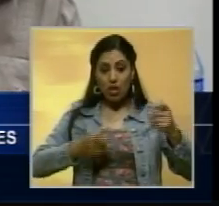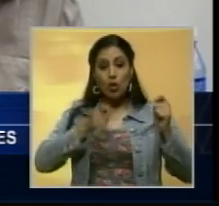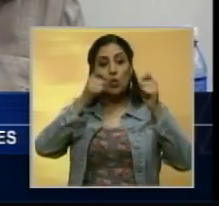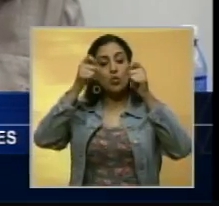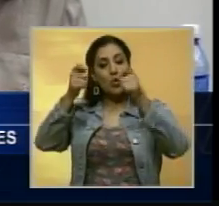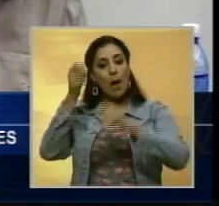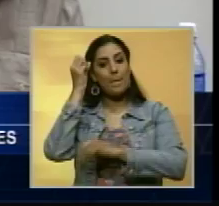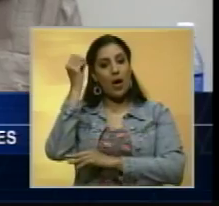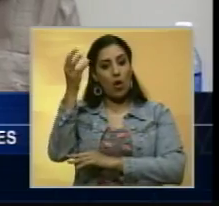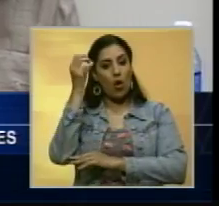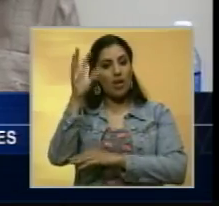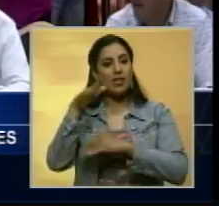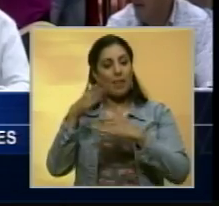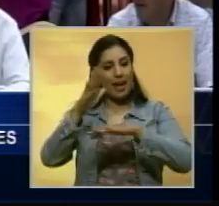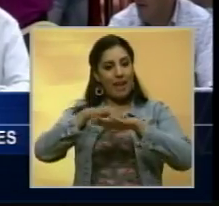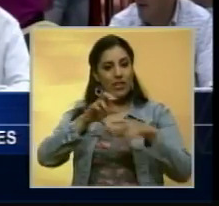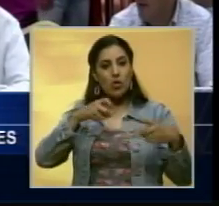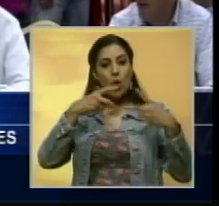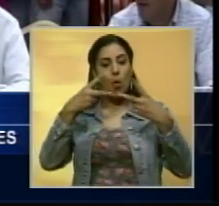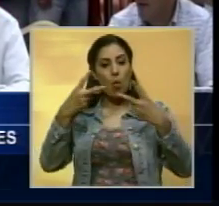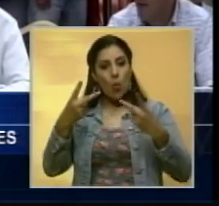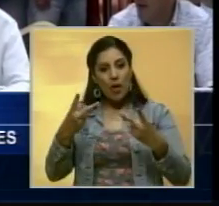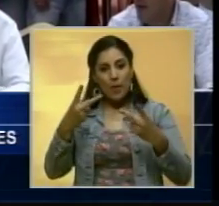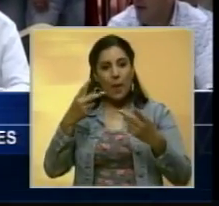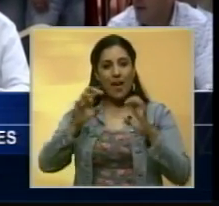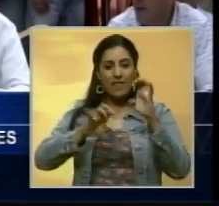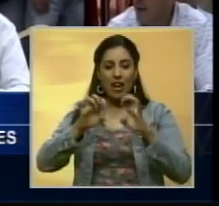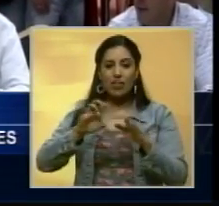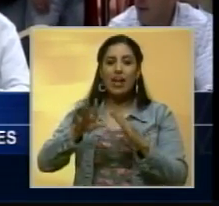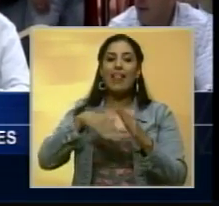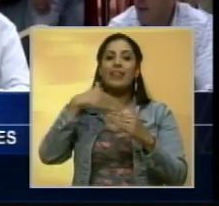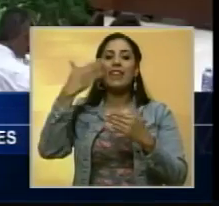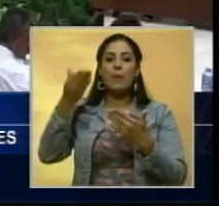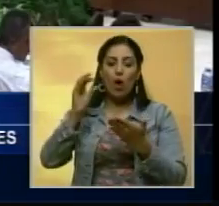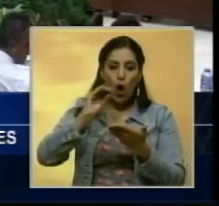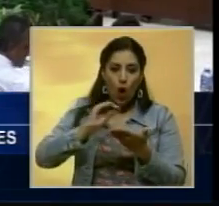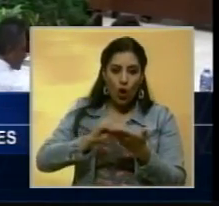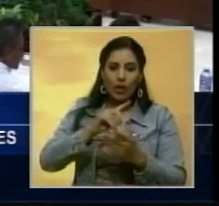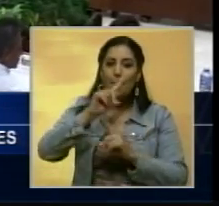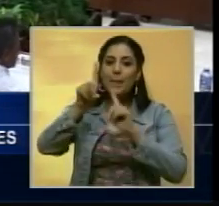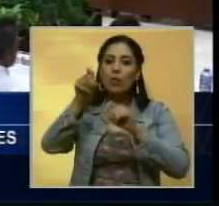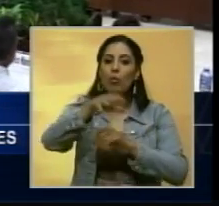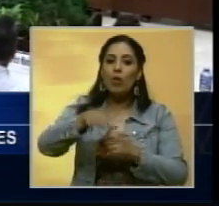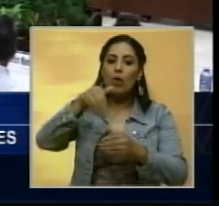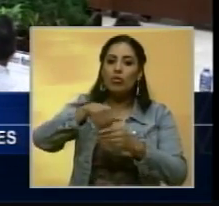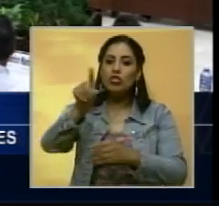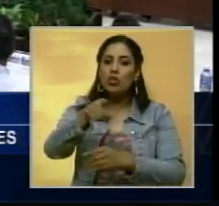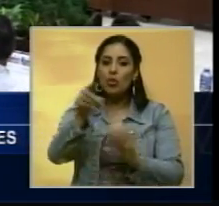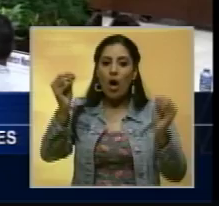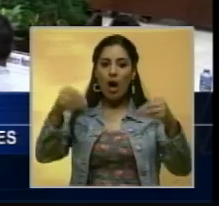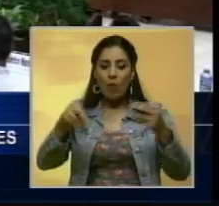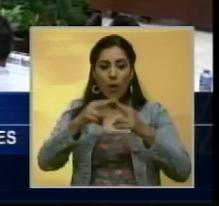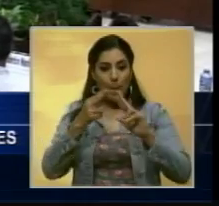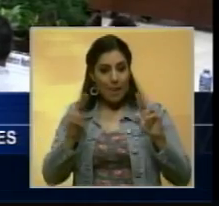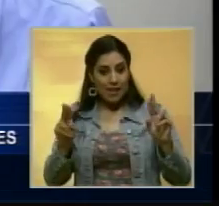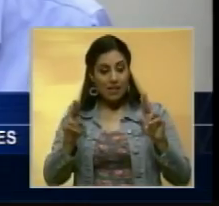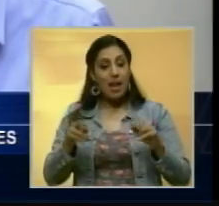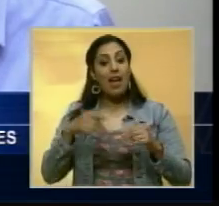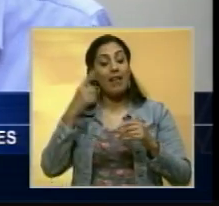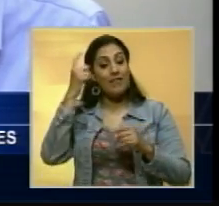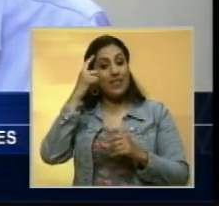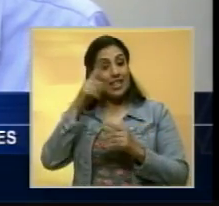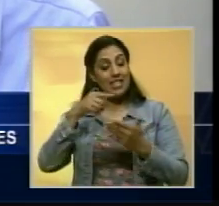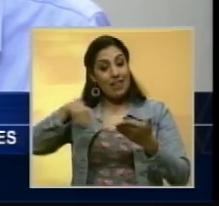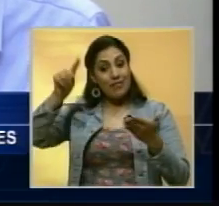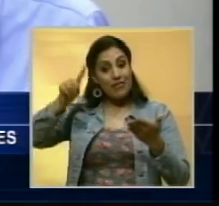enviados al Congreso para la convocatoria de un plebiscito para luego ser refrendados por la población colombiana. Por otra parte, la fecha para